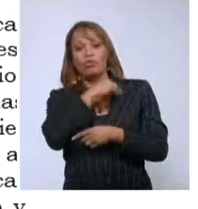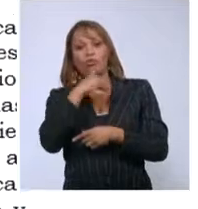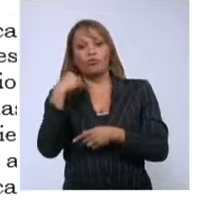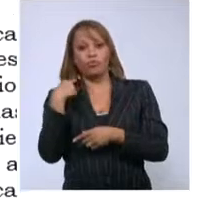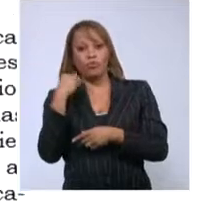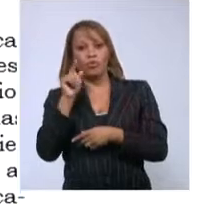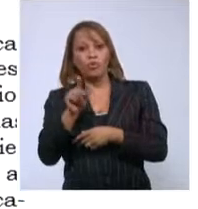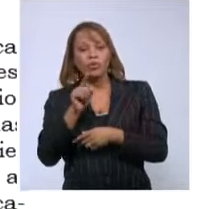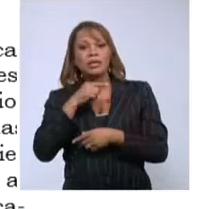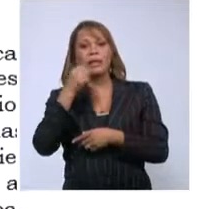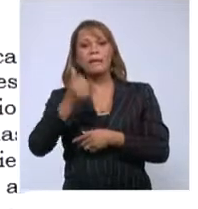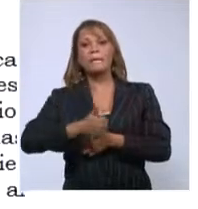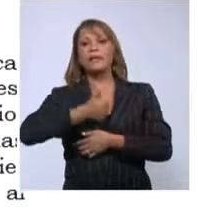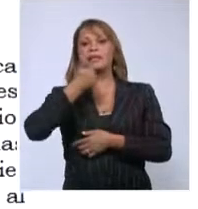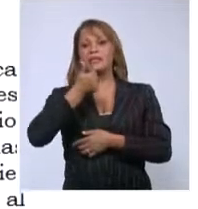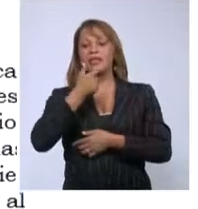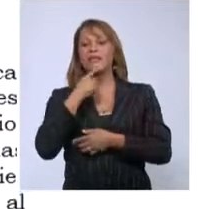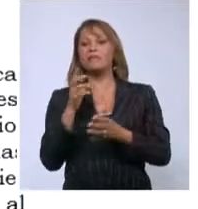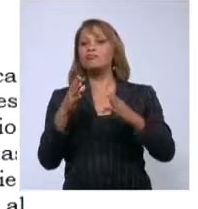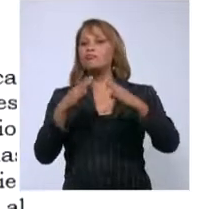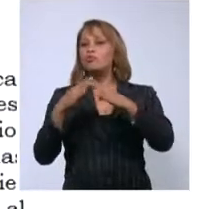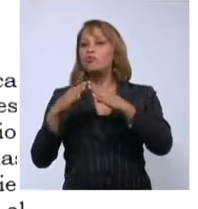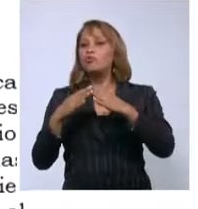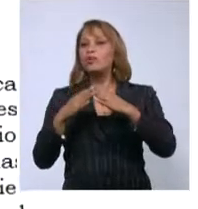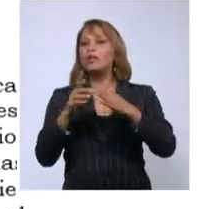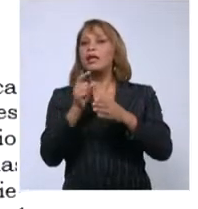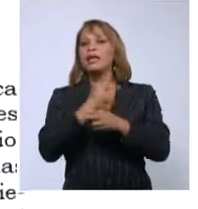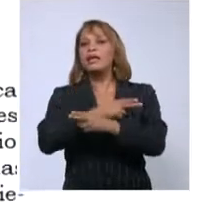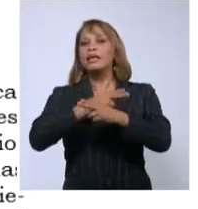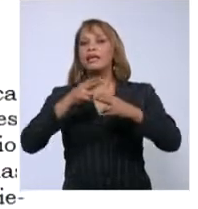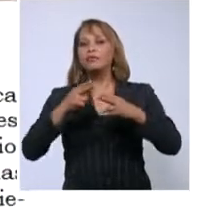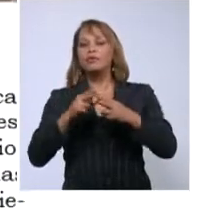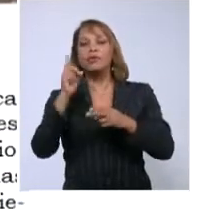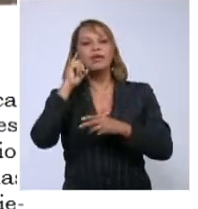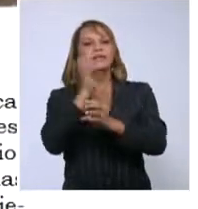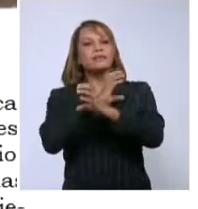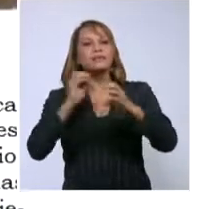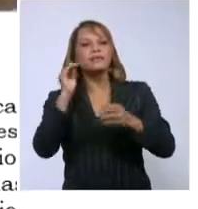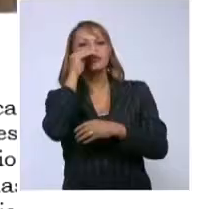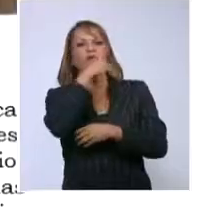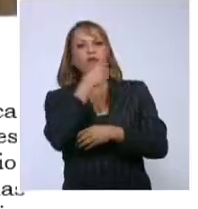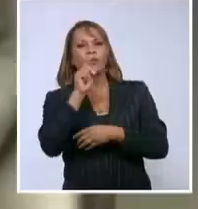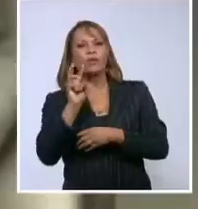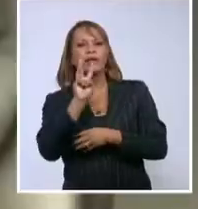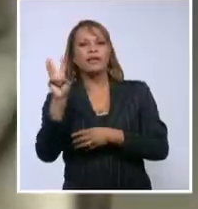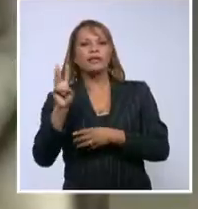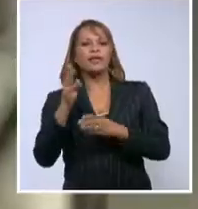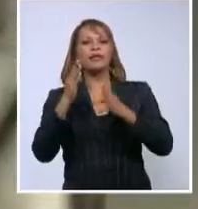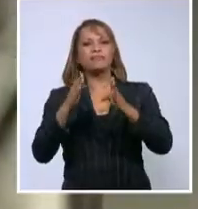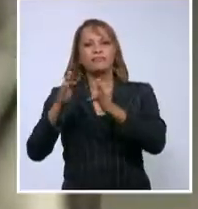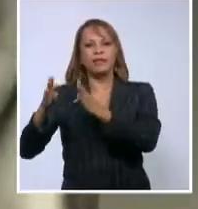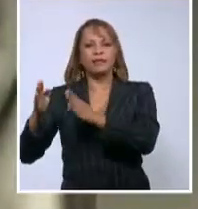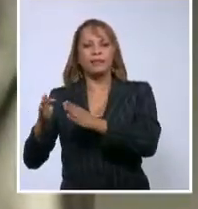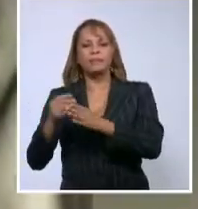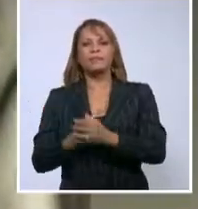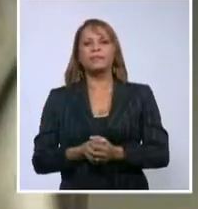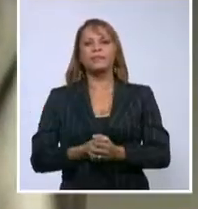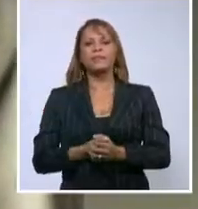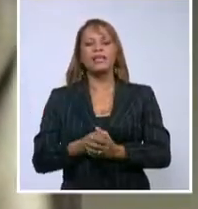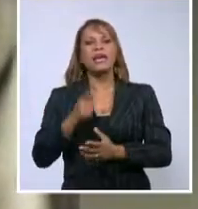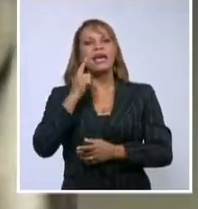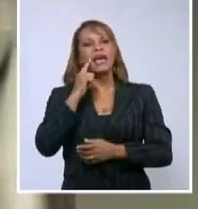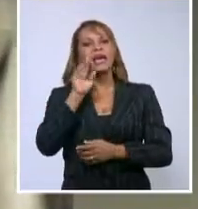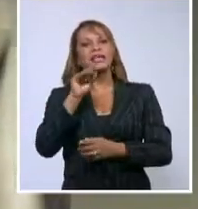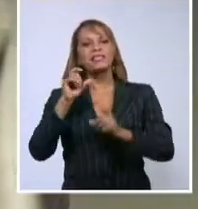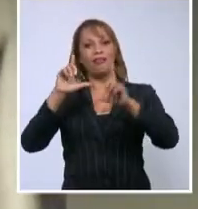Altshuler, presidente de honor de la Sociedad Cubana de Historia de la Ciencia y la Tecnología, rescatarla. Y esta conocida